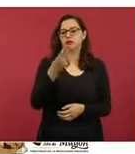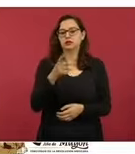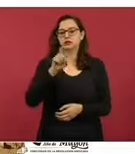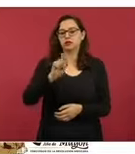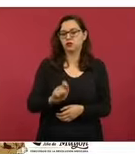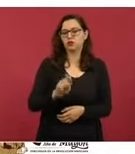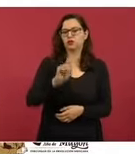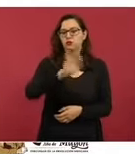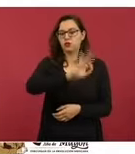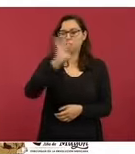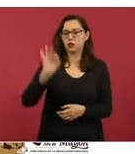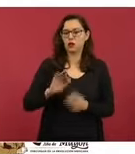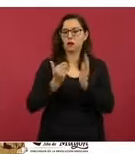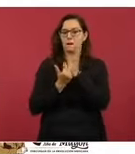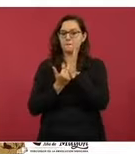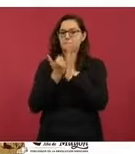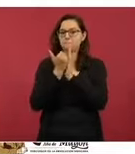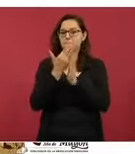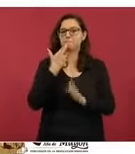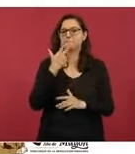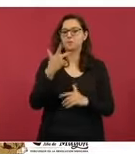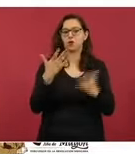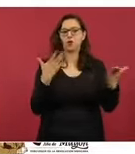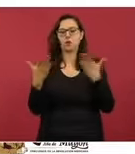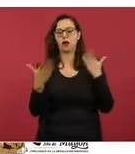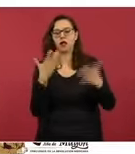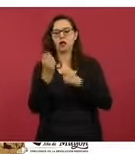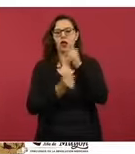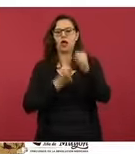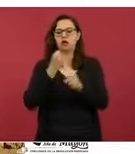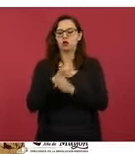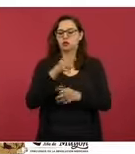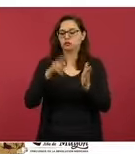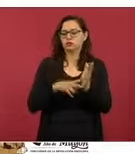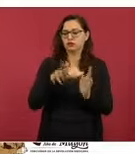73.35% por arriba de las remesas del 2018,